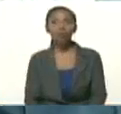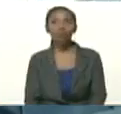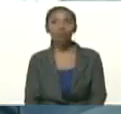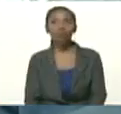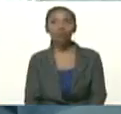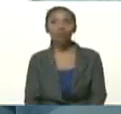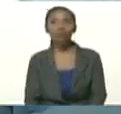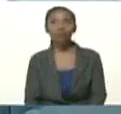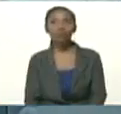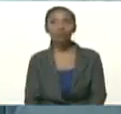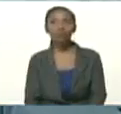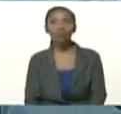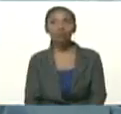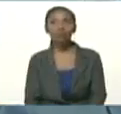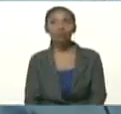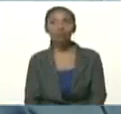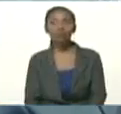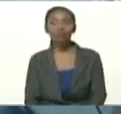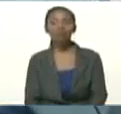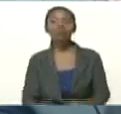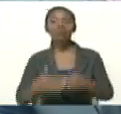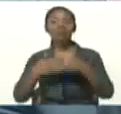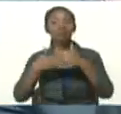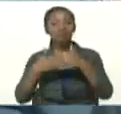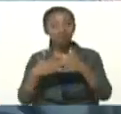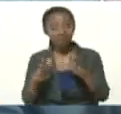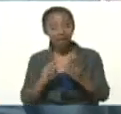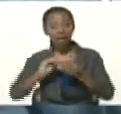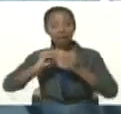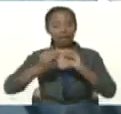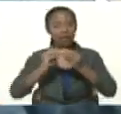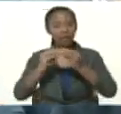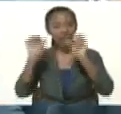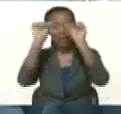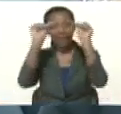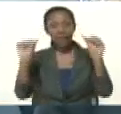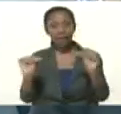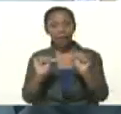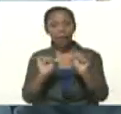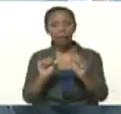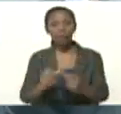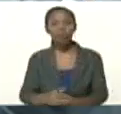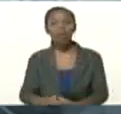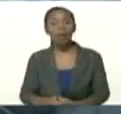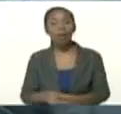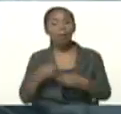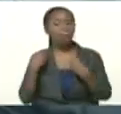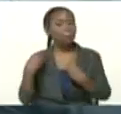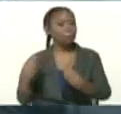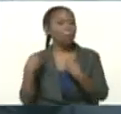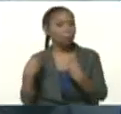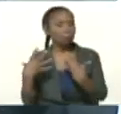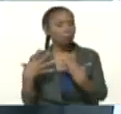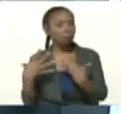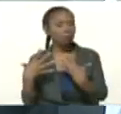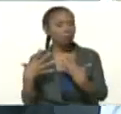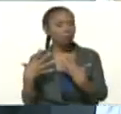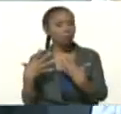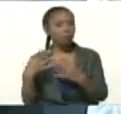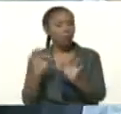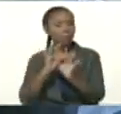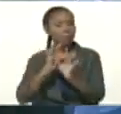Abriendo las ventanas, ¿ves? Ir creando el sistema para que el